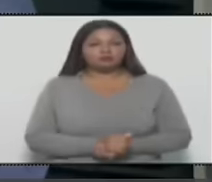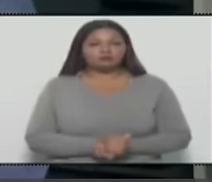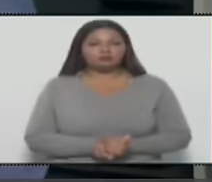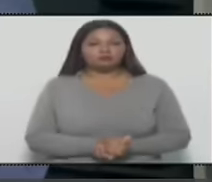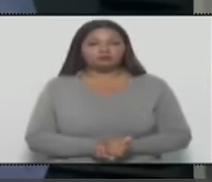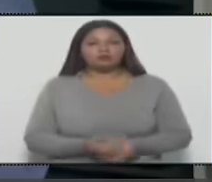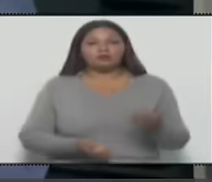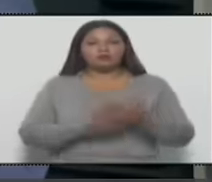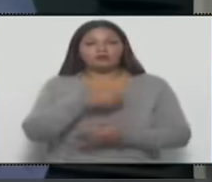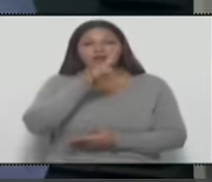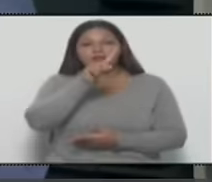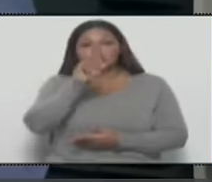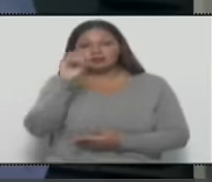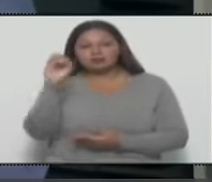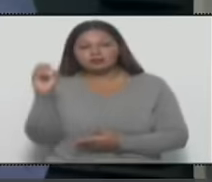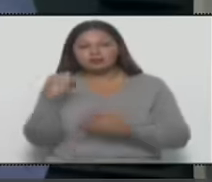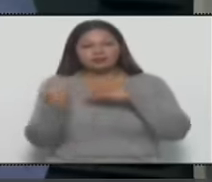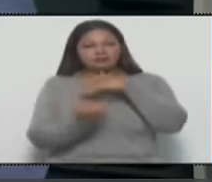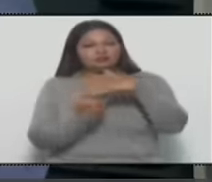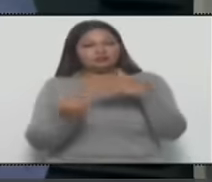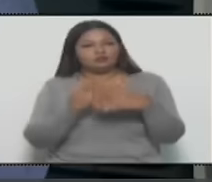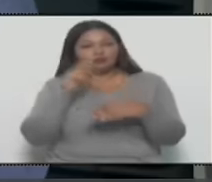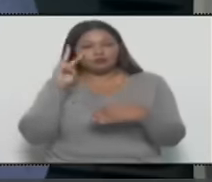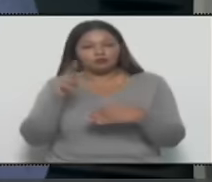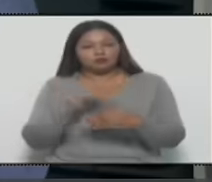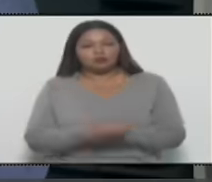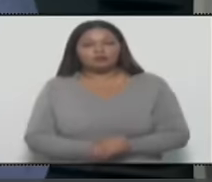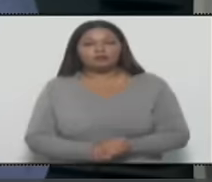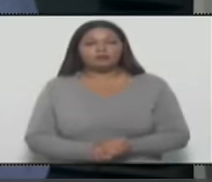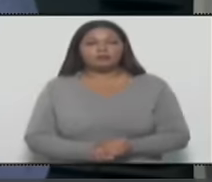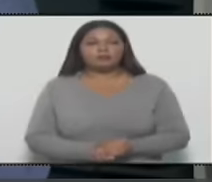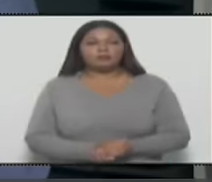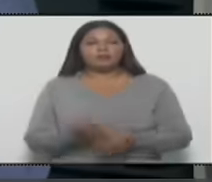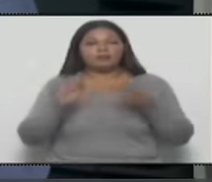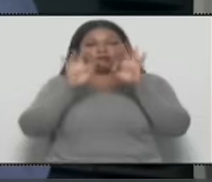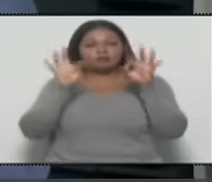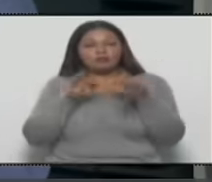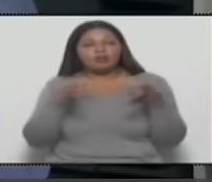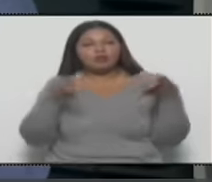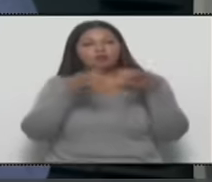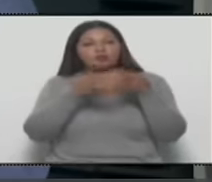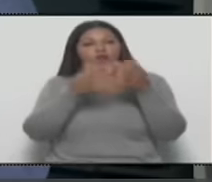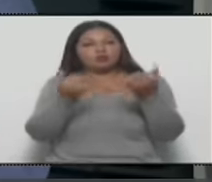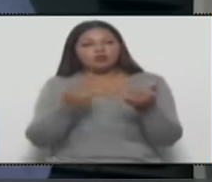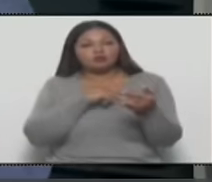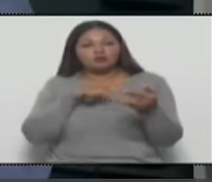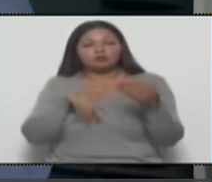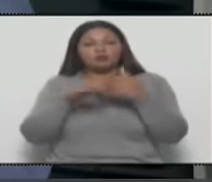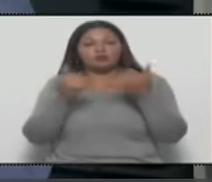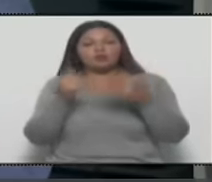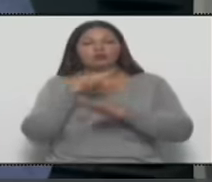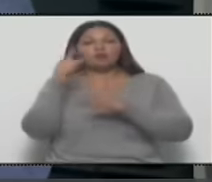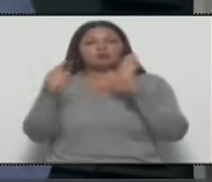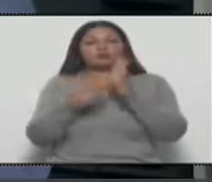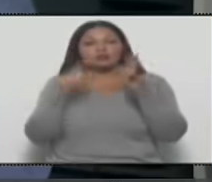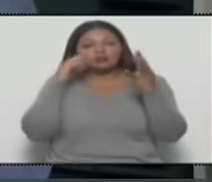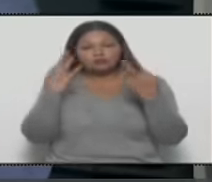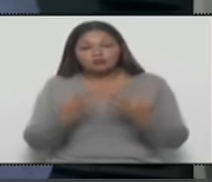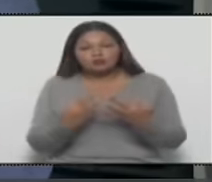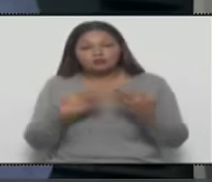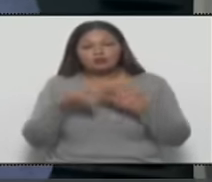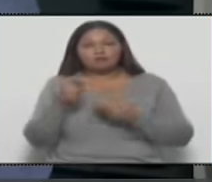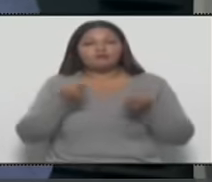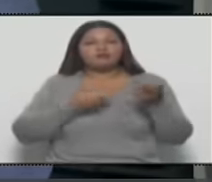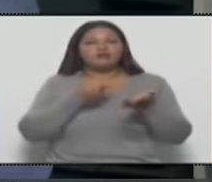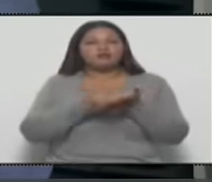instituciones. Entonces, este tipo de grupos, nosotros estamos completamente seguros que están siendo